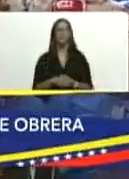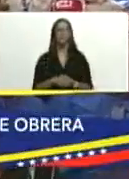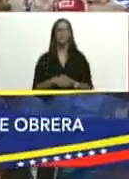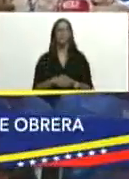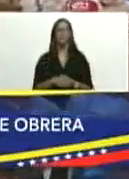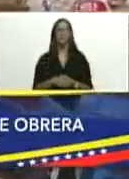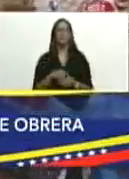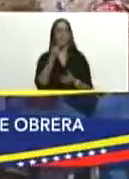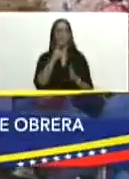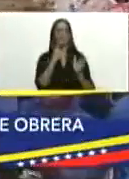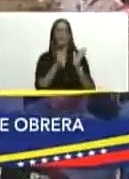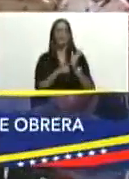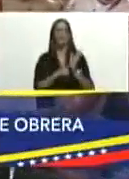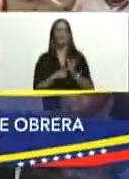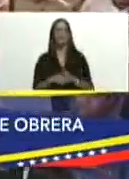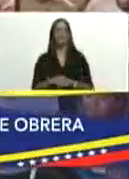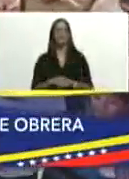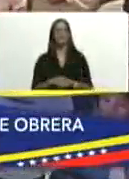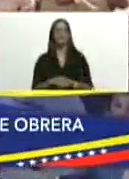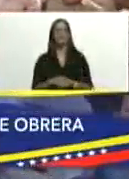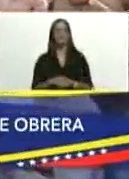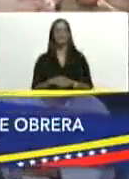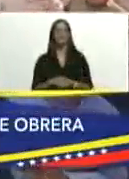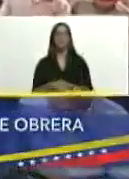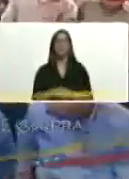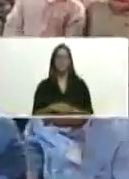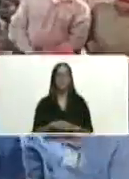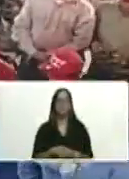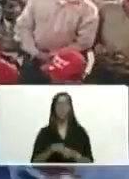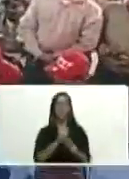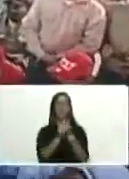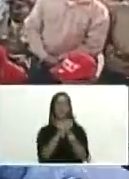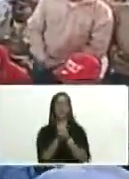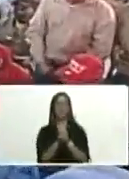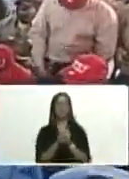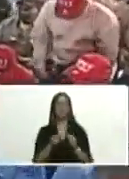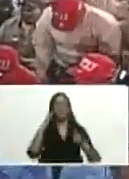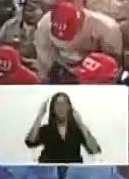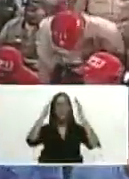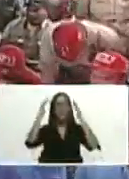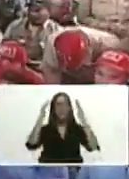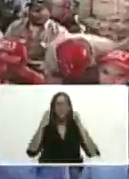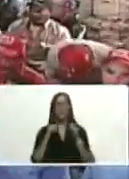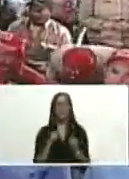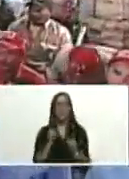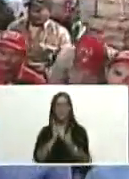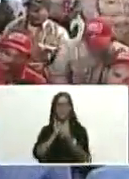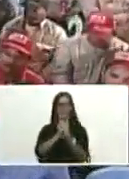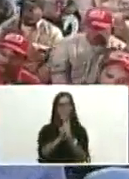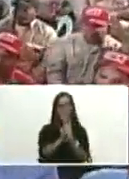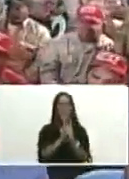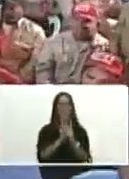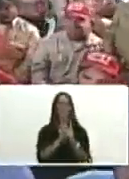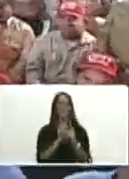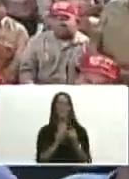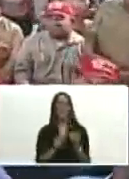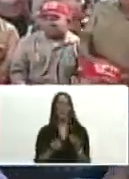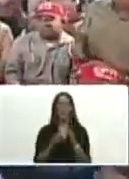bueno cumpla se ve Yo quiero aquí intercambiar con ustedes mis saludos Muy acercar por aquí compañeros